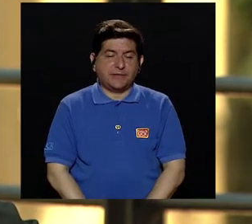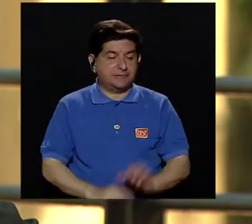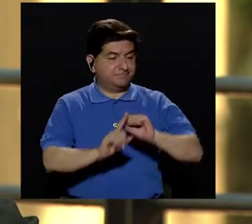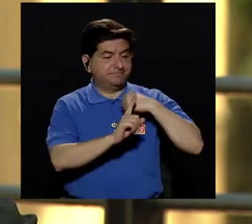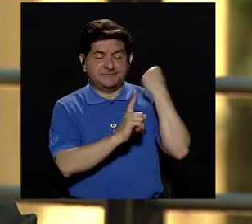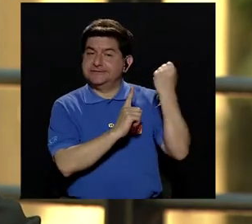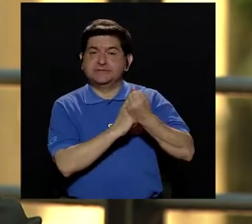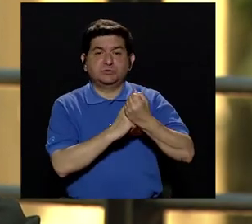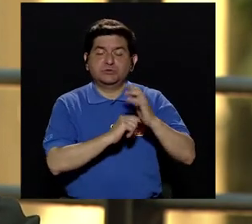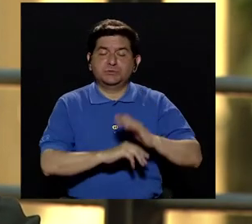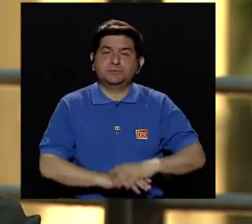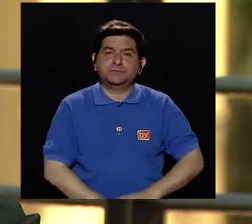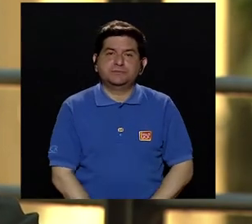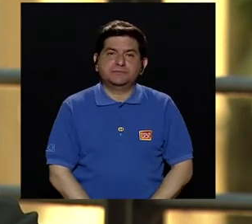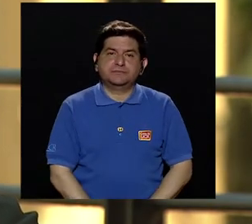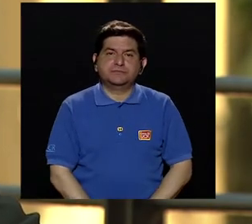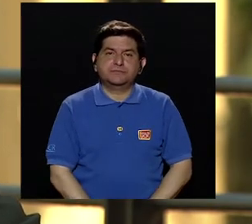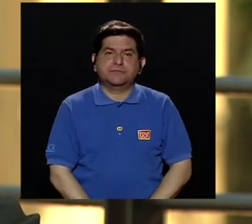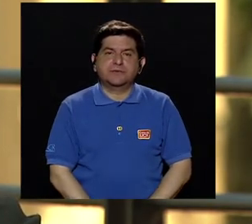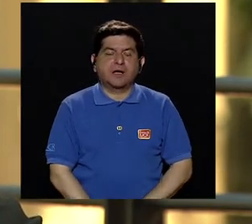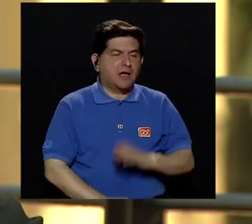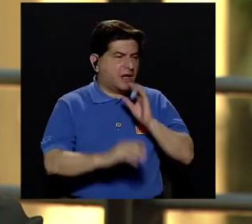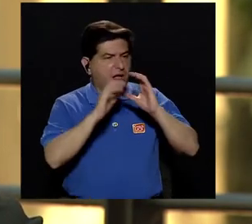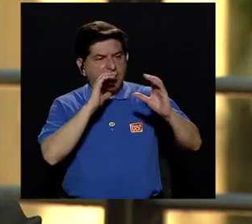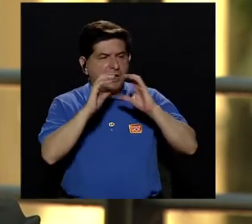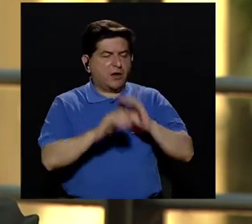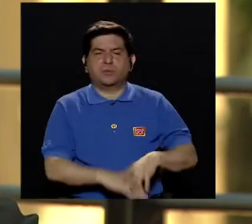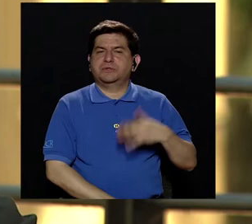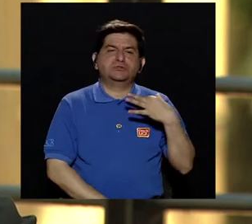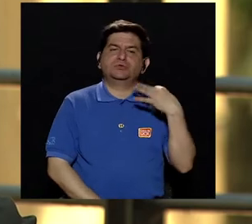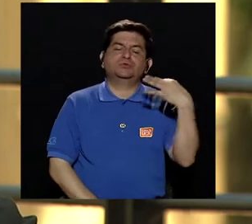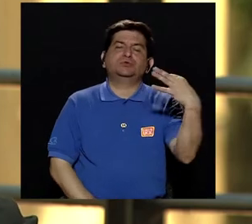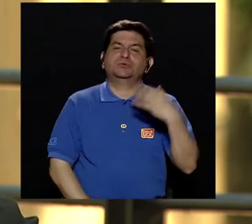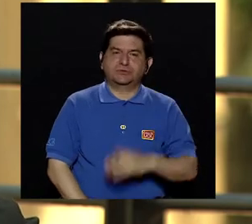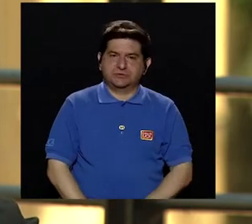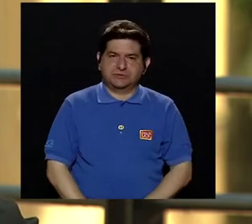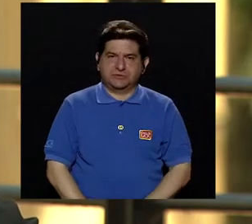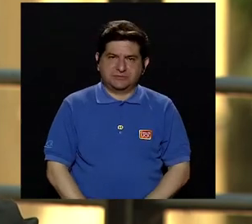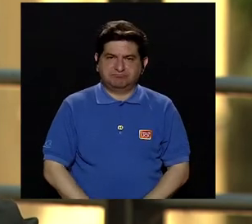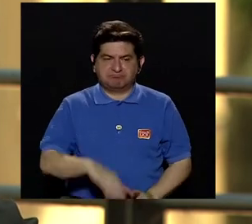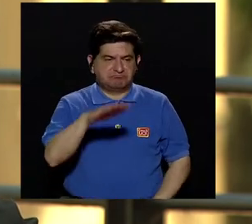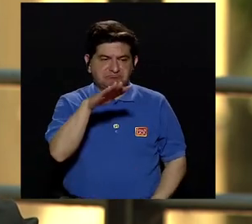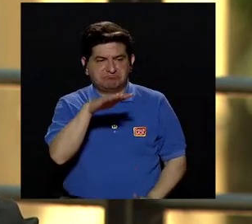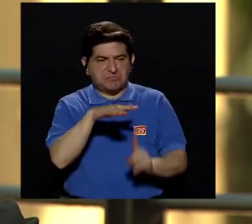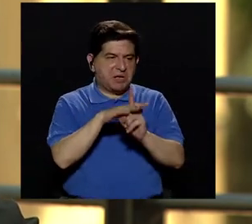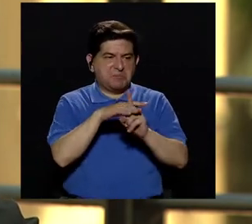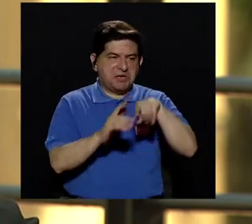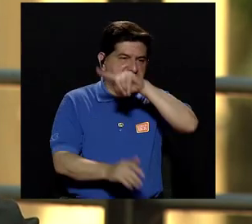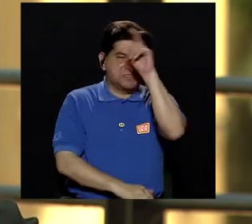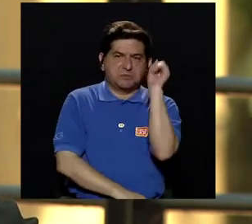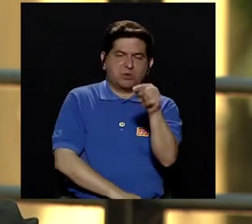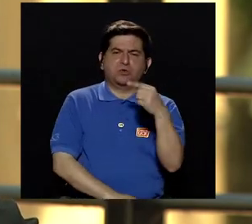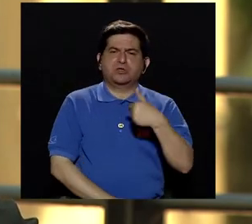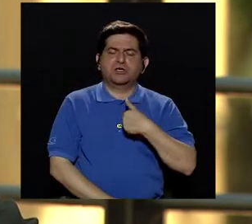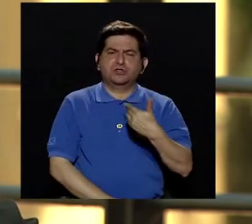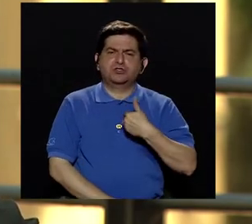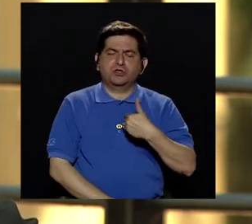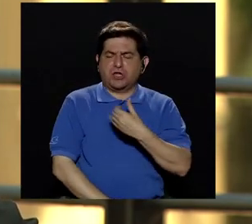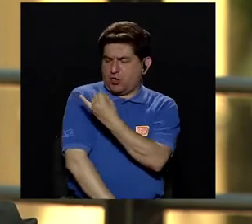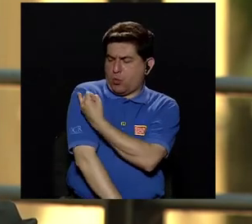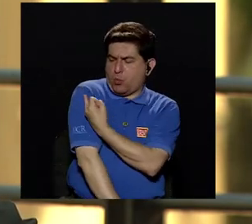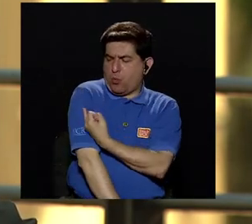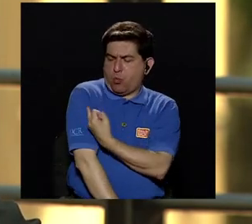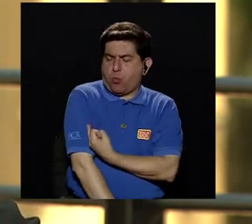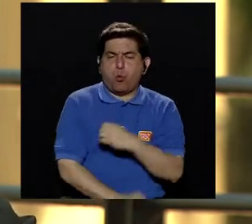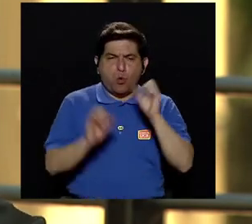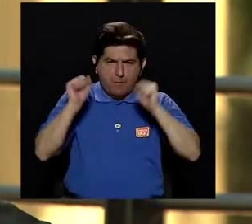Sucede que en las conversaciones del día a día surgen la interrogante de si yo tengo un tatuaje, si